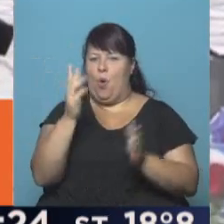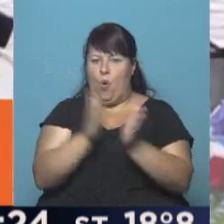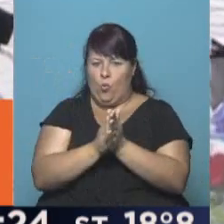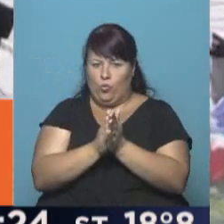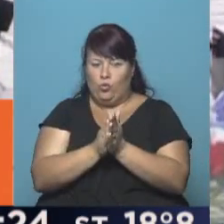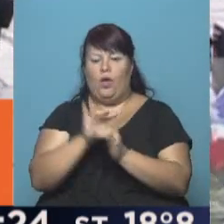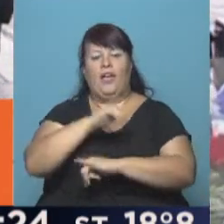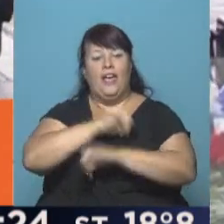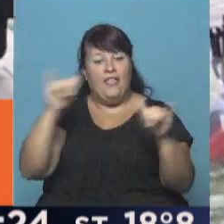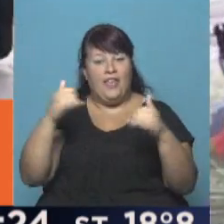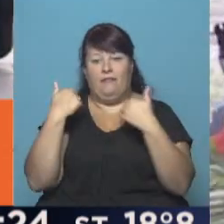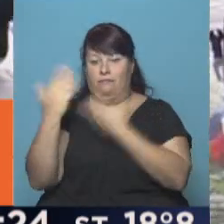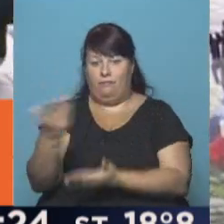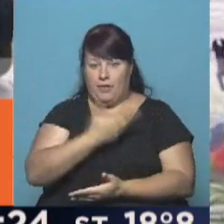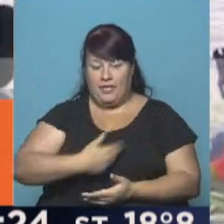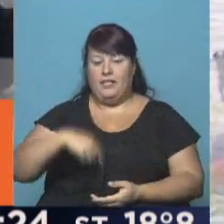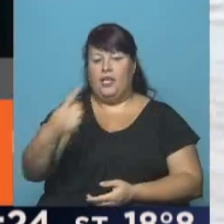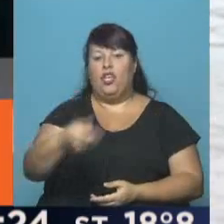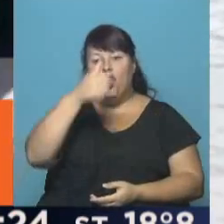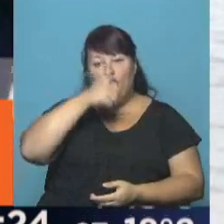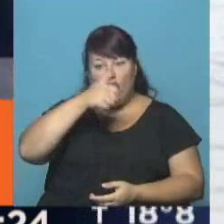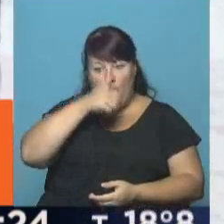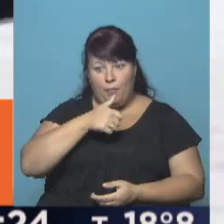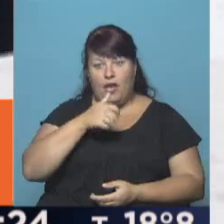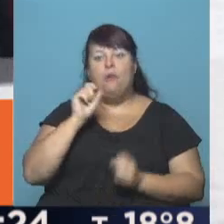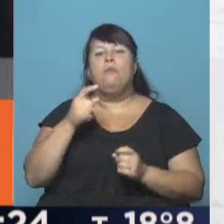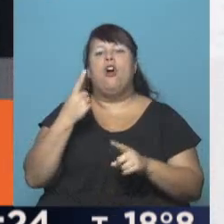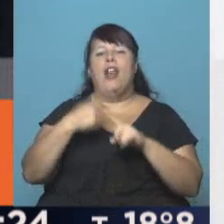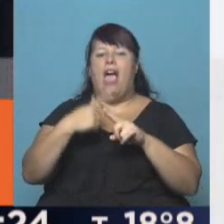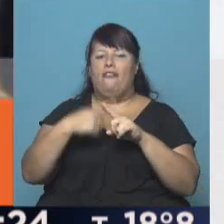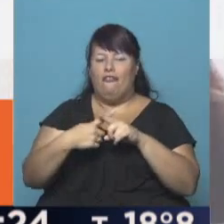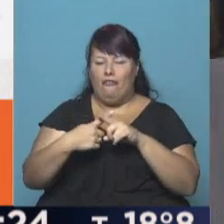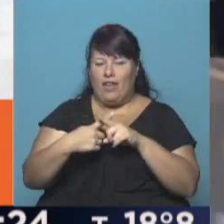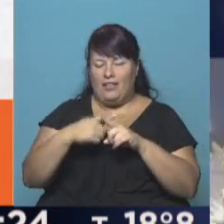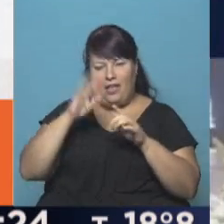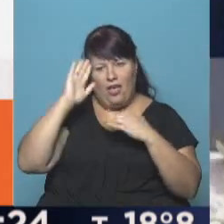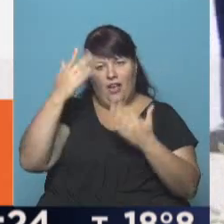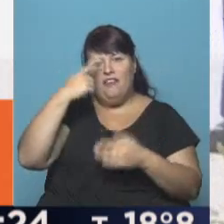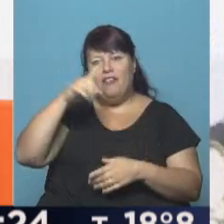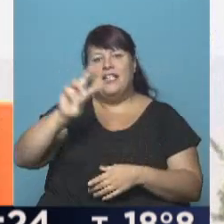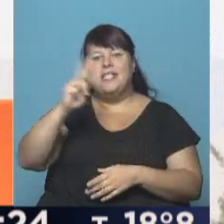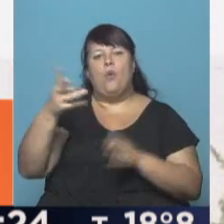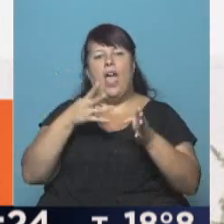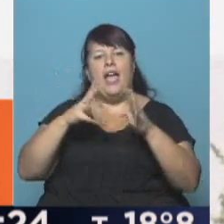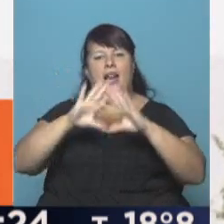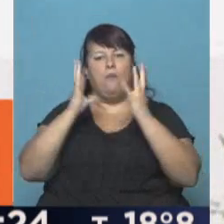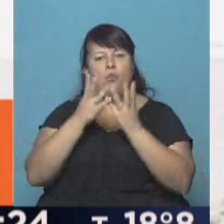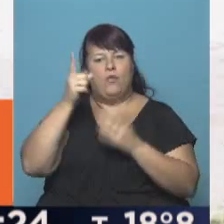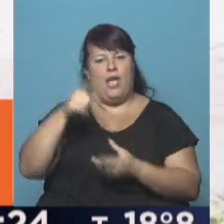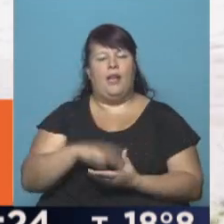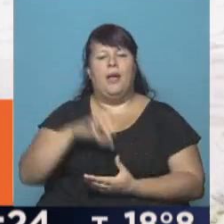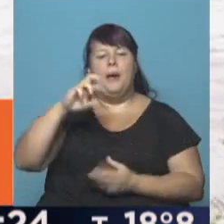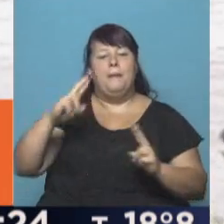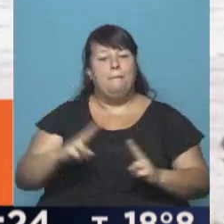Macron, anunció que el traspaso de mando será el próximo domingo con motivo de la ceremonia en el recuerdo final de la Segunda Guerra Mundial en